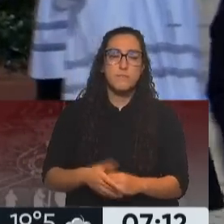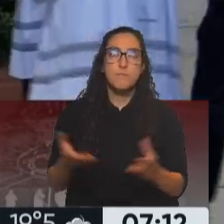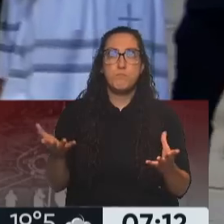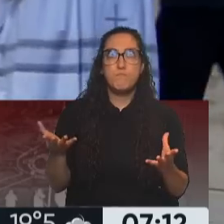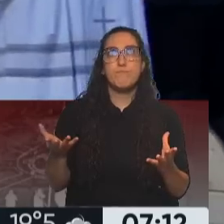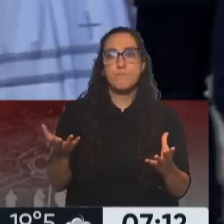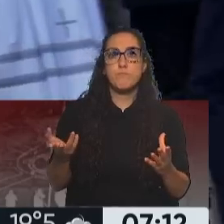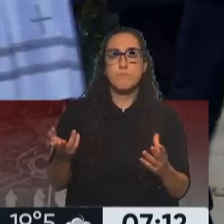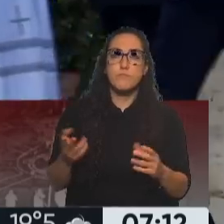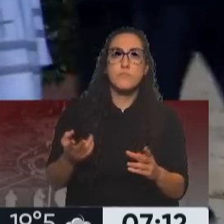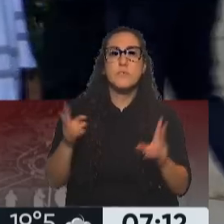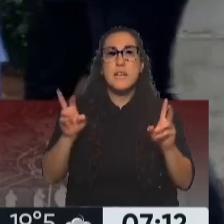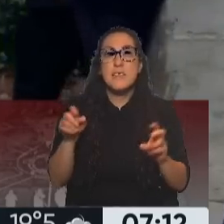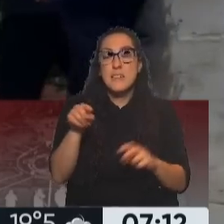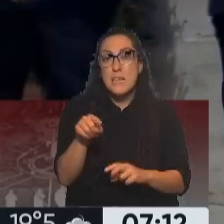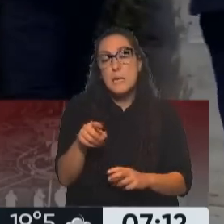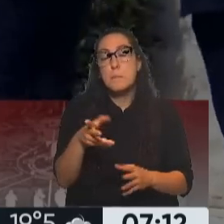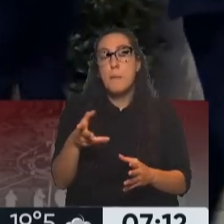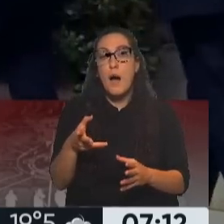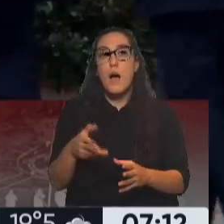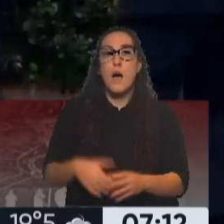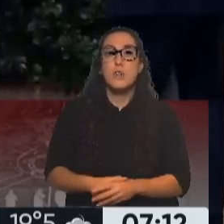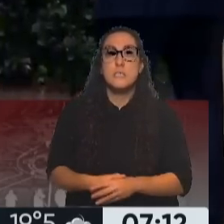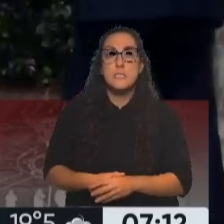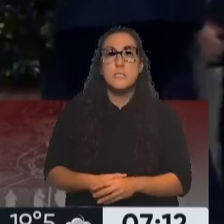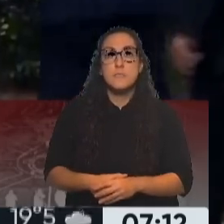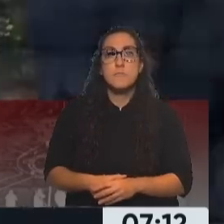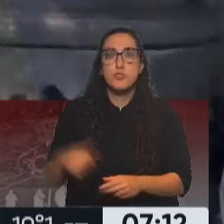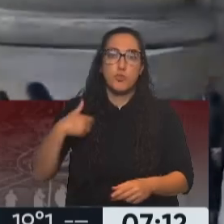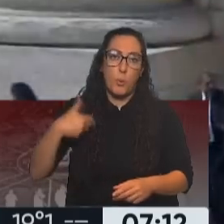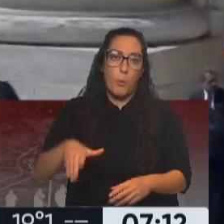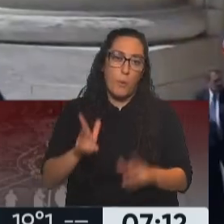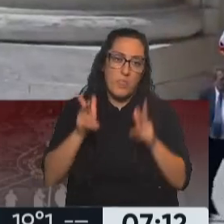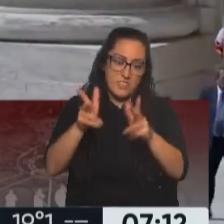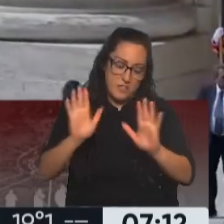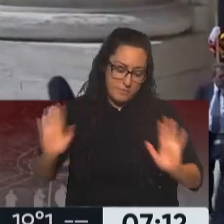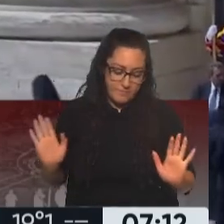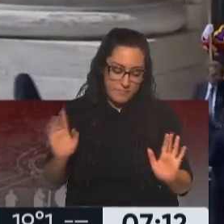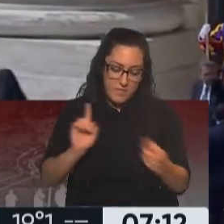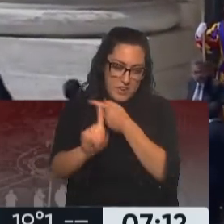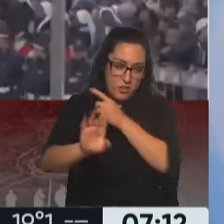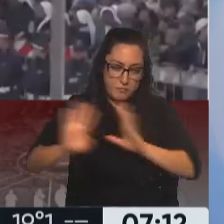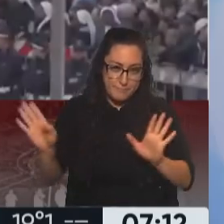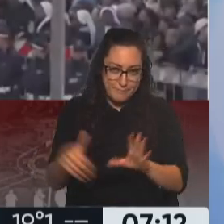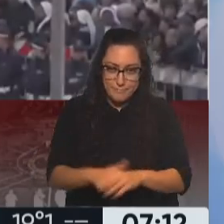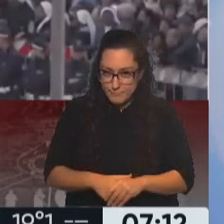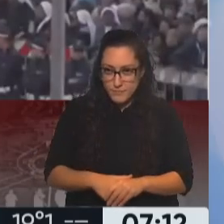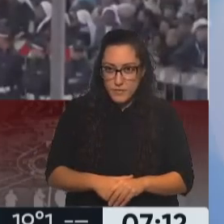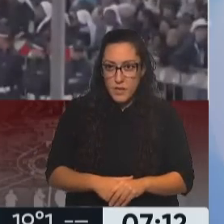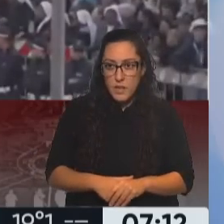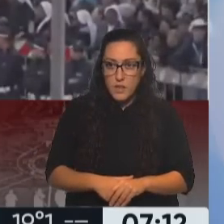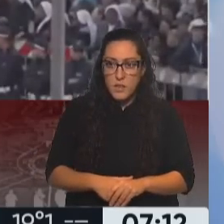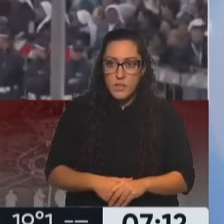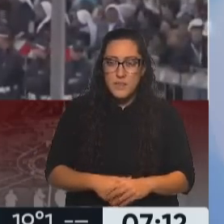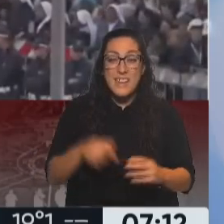de todo esto, ¿no? Que lo voy a decir. Vamos. Hay una parte de todo esto que es como una